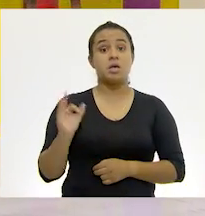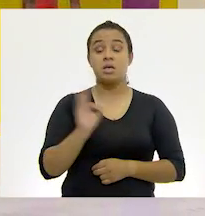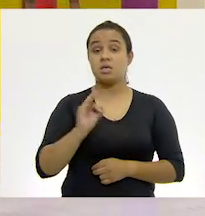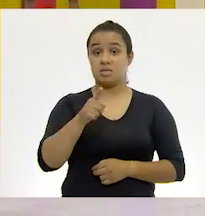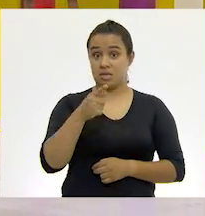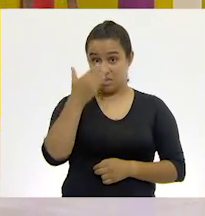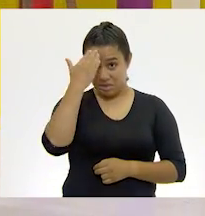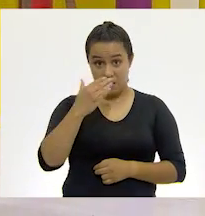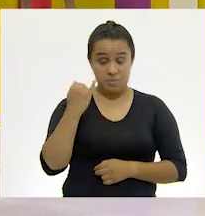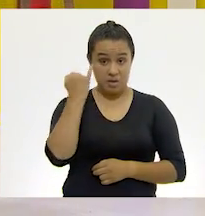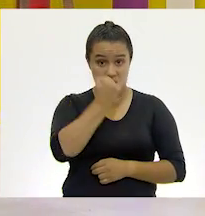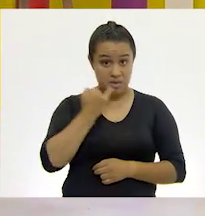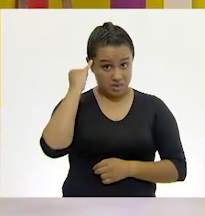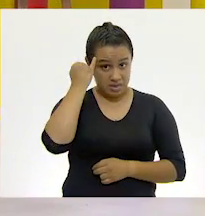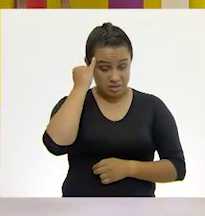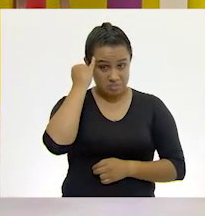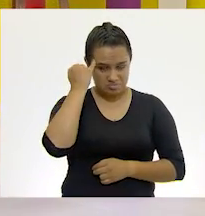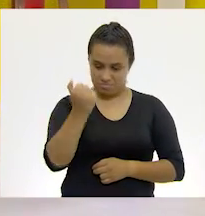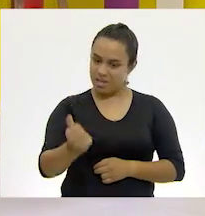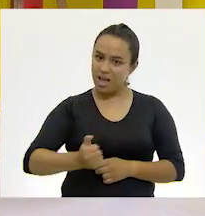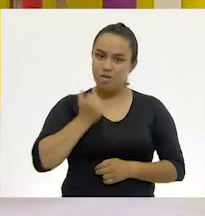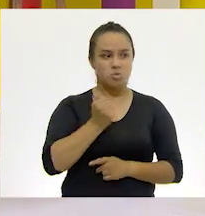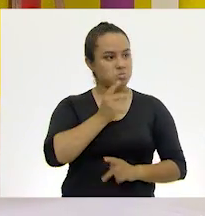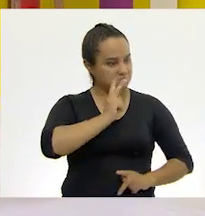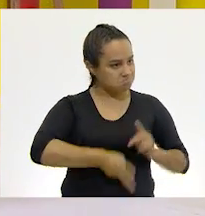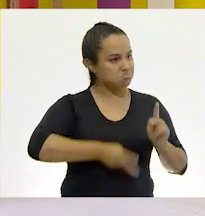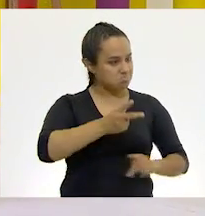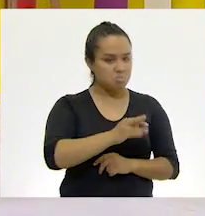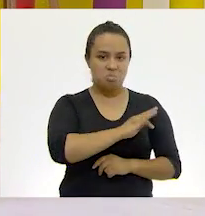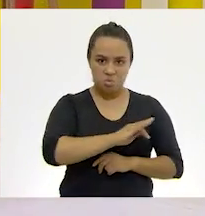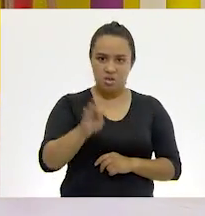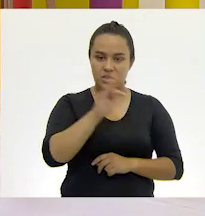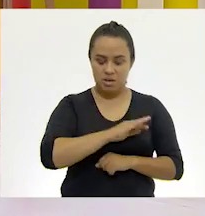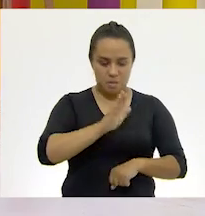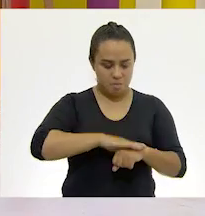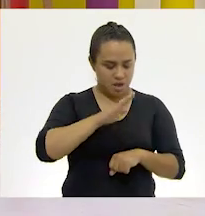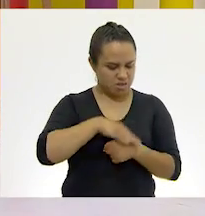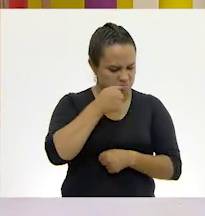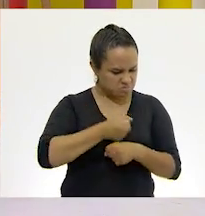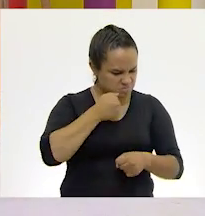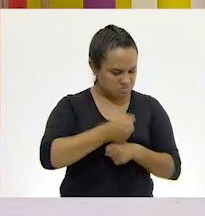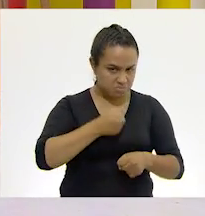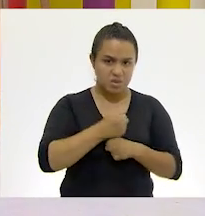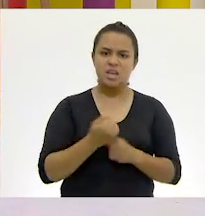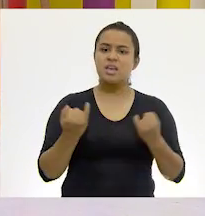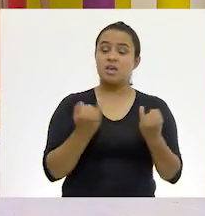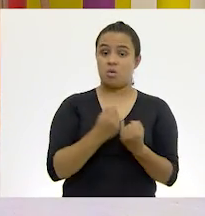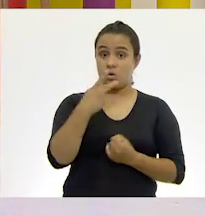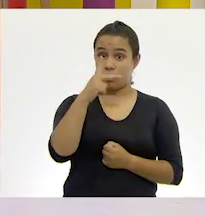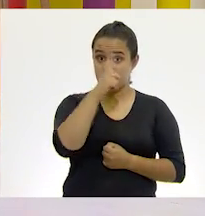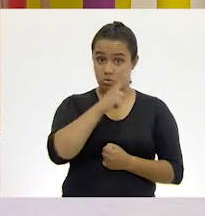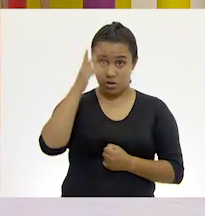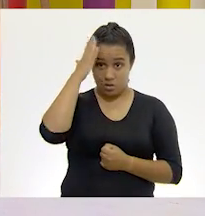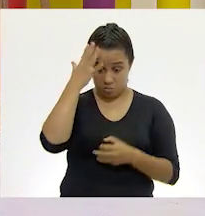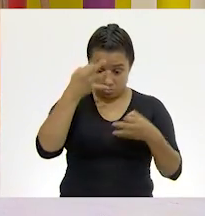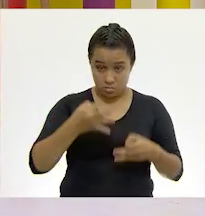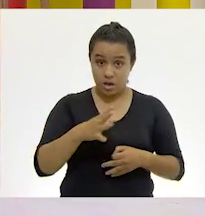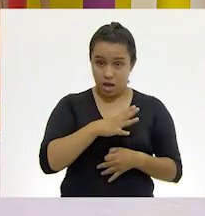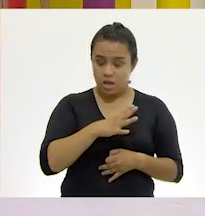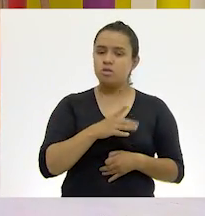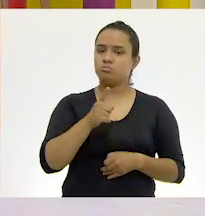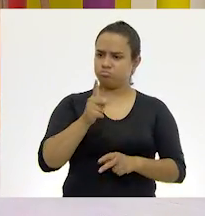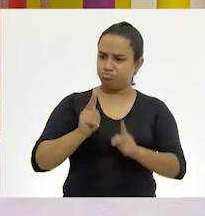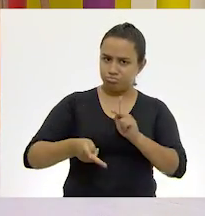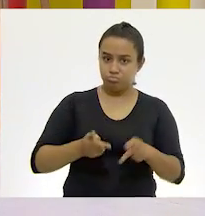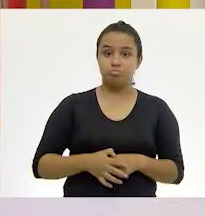la fortuna de hablar una lengua indígena, aprovecha también este momento para practicarla y platica con tu familia en tu lengua materna.